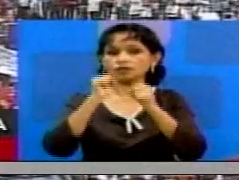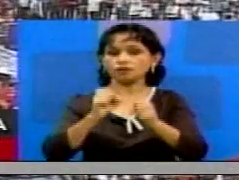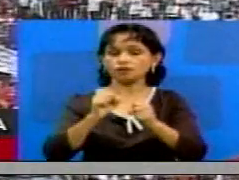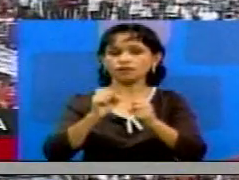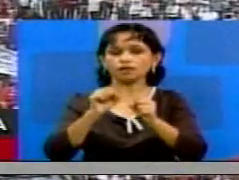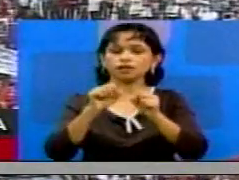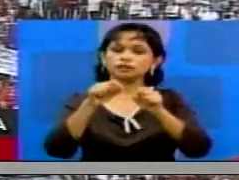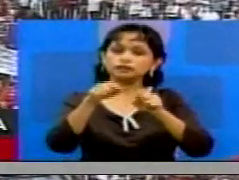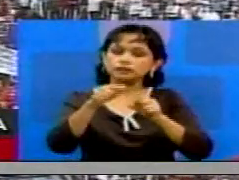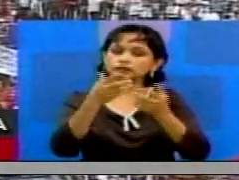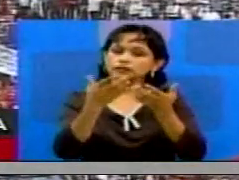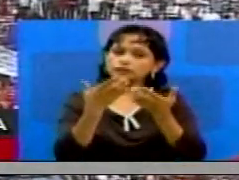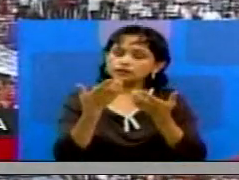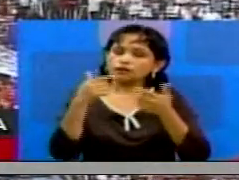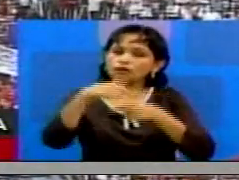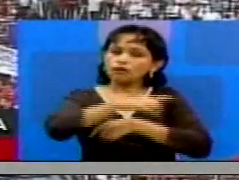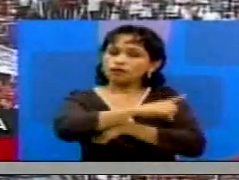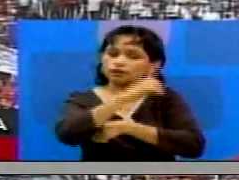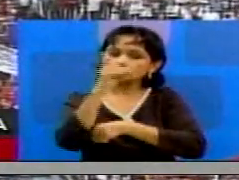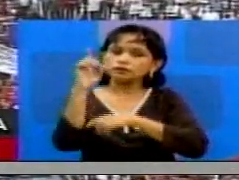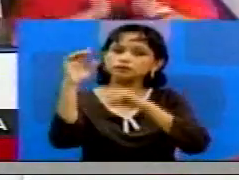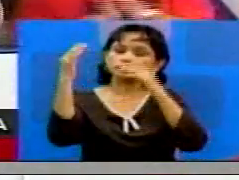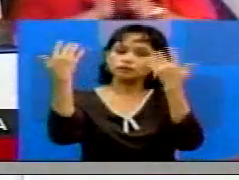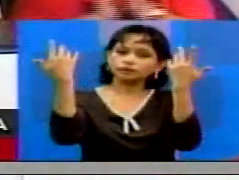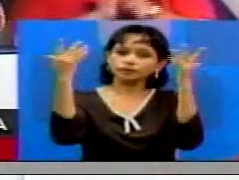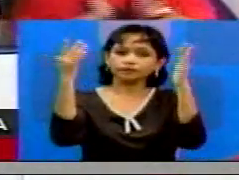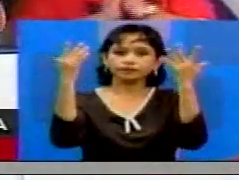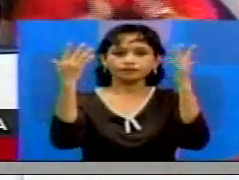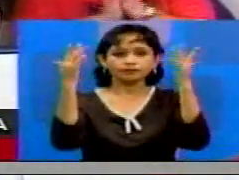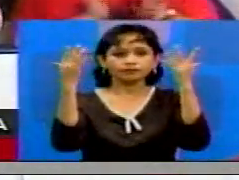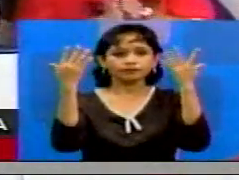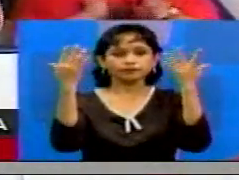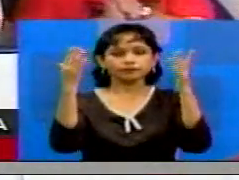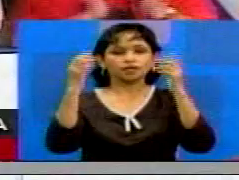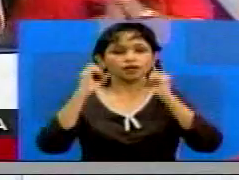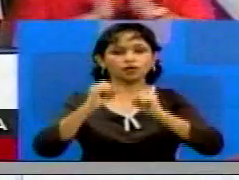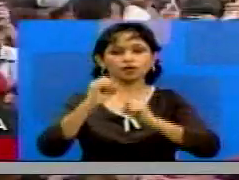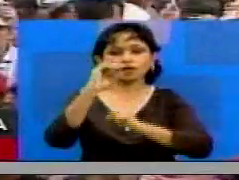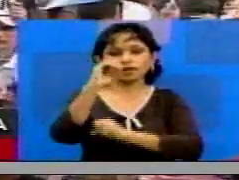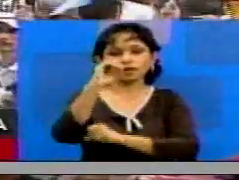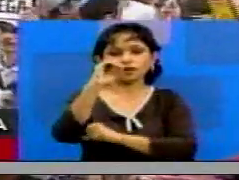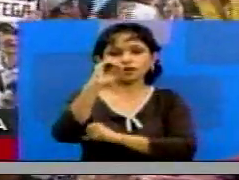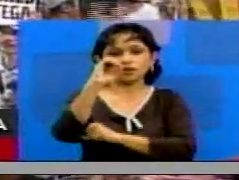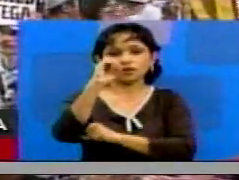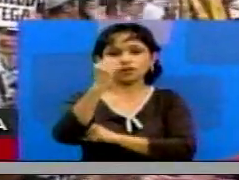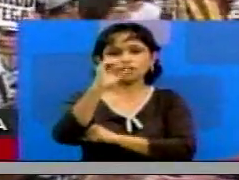Un aplauso para Oscar Felipe Ordóñez Herrera.